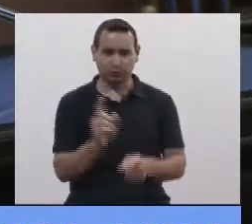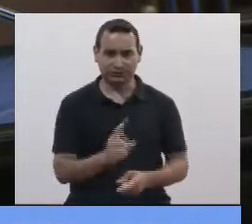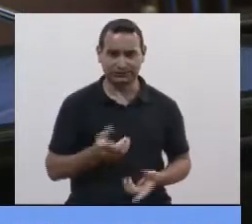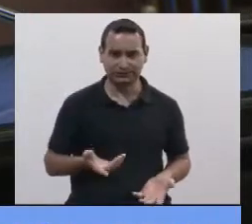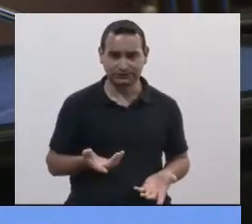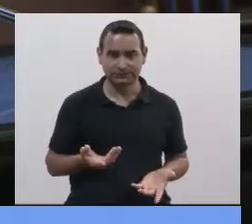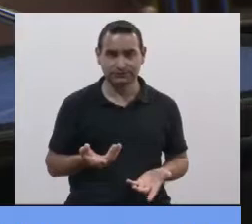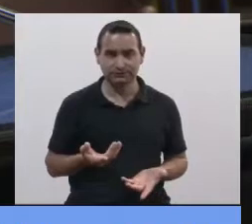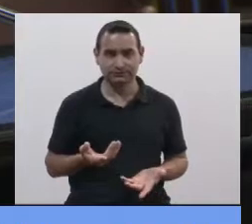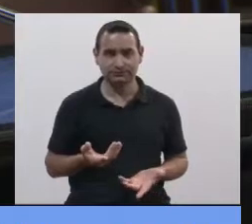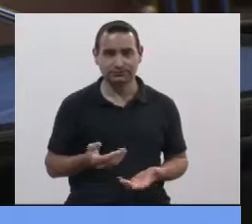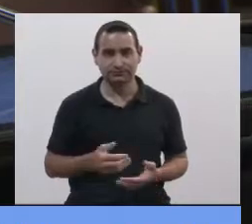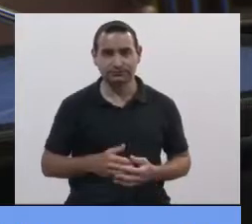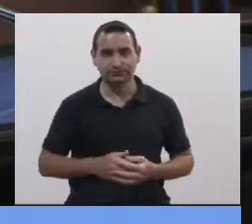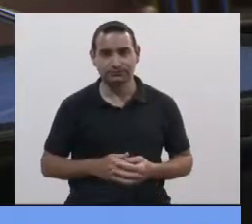del país.